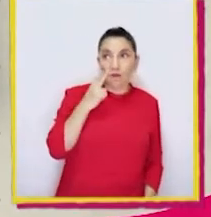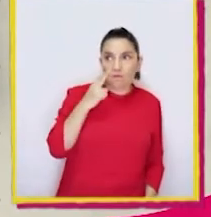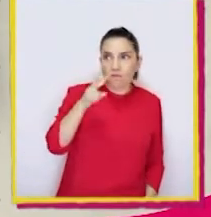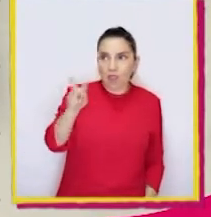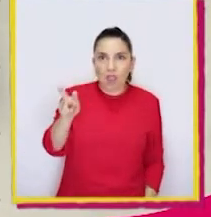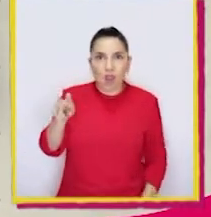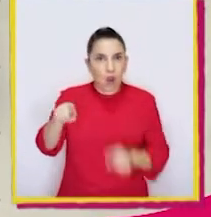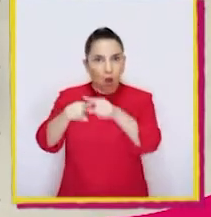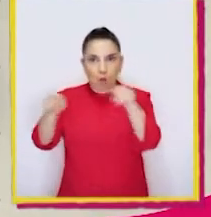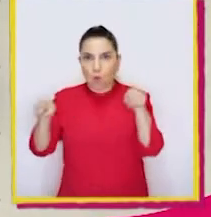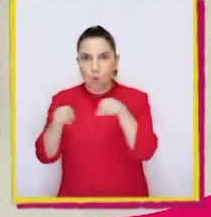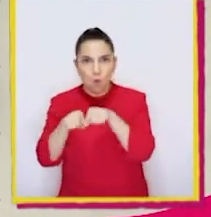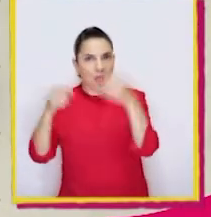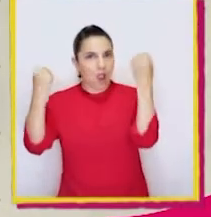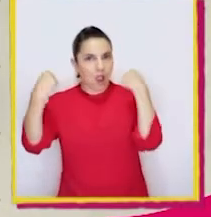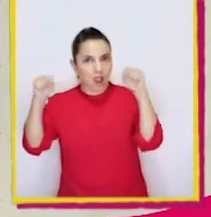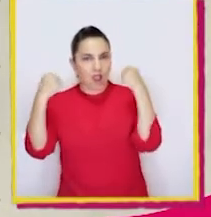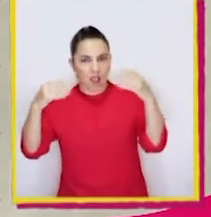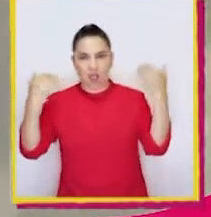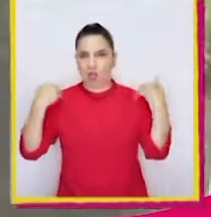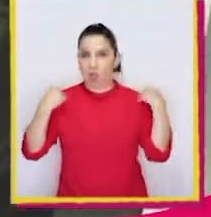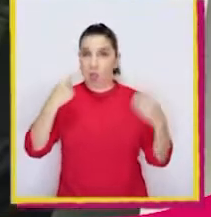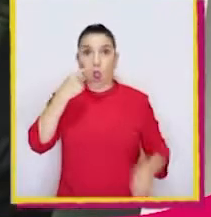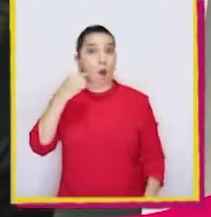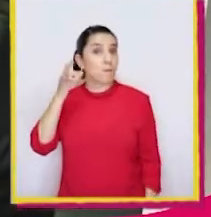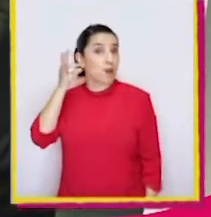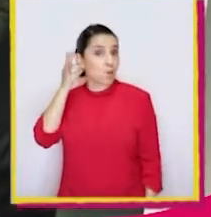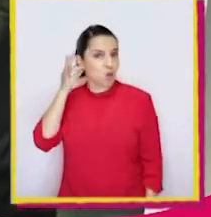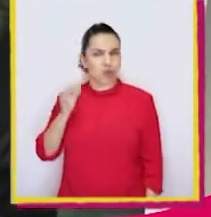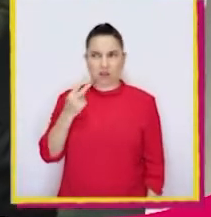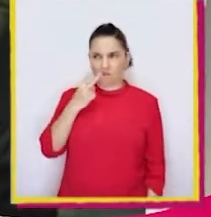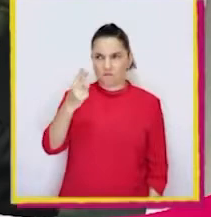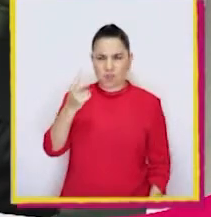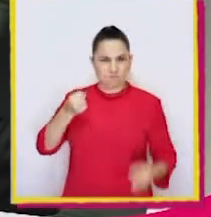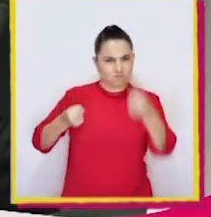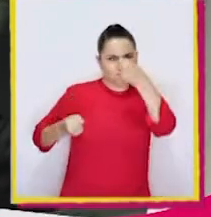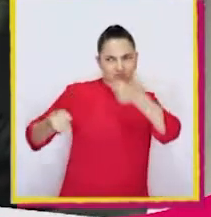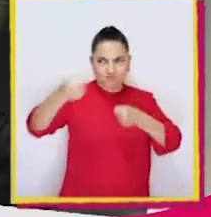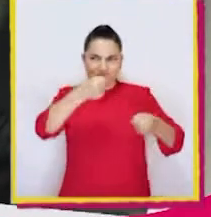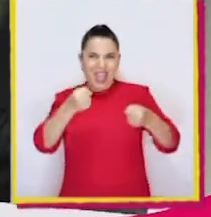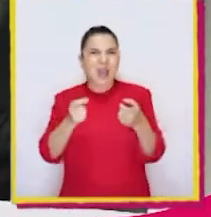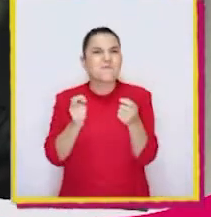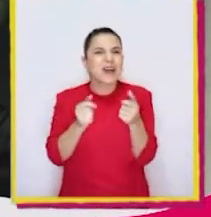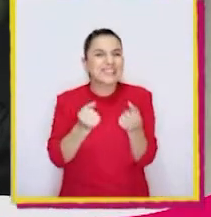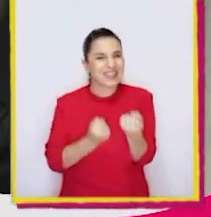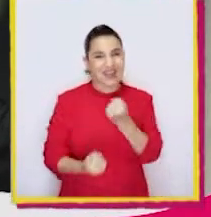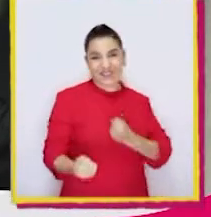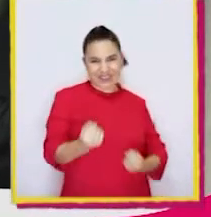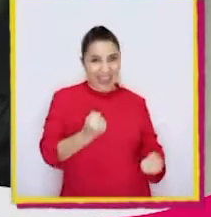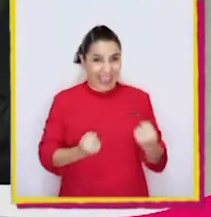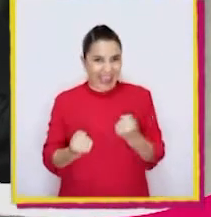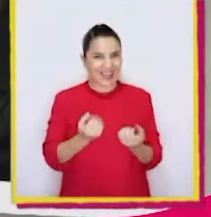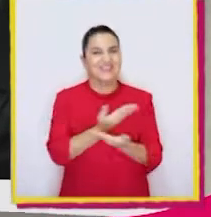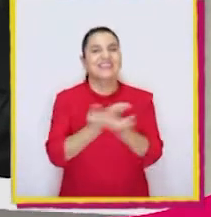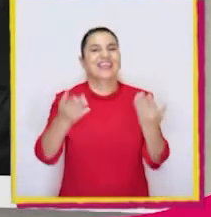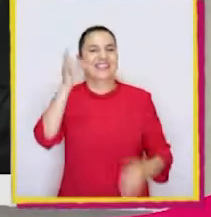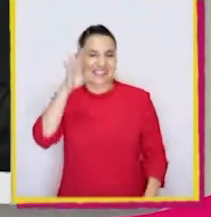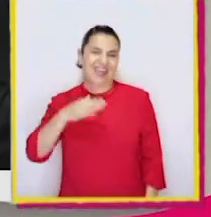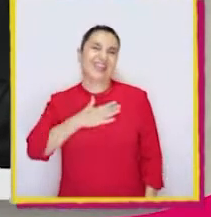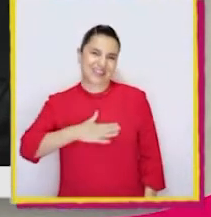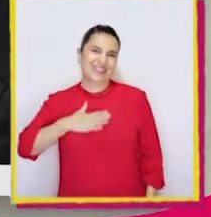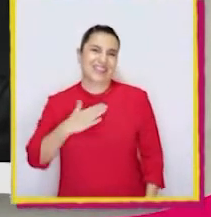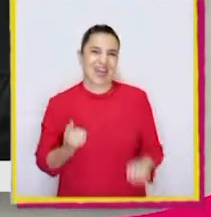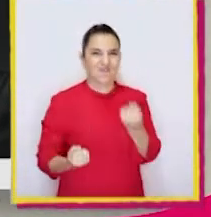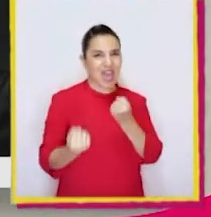siempre observaba a hombres y mujeres practicando. Vi que los movimientos eran parecidos al baile. Y bueno, ustedes ya saben